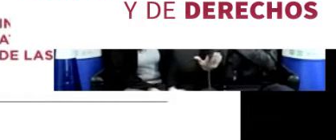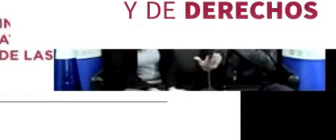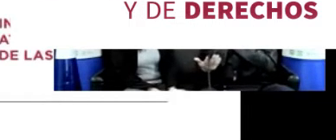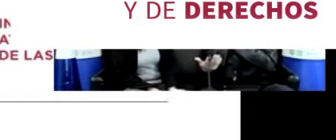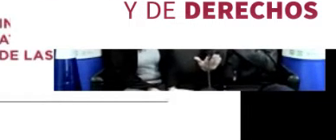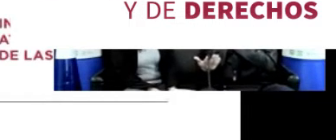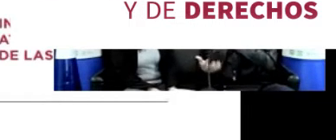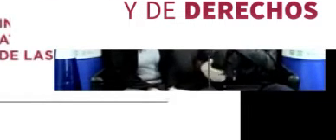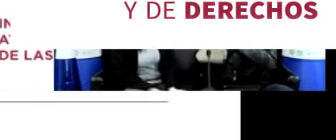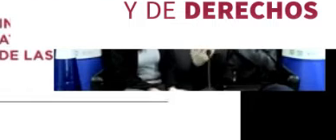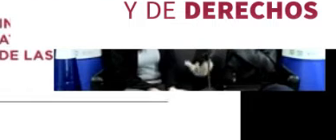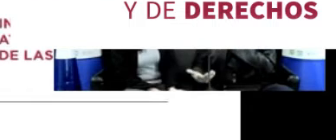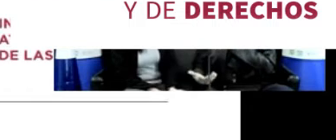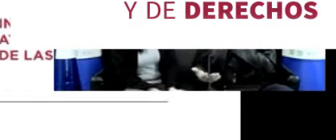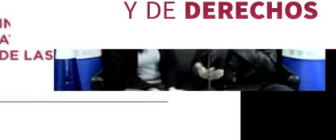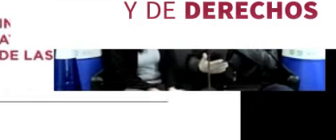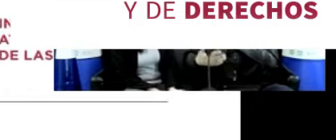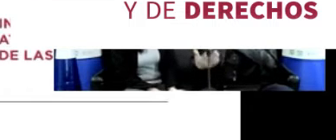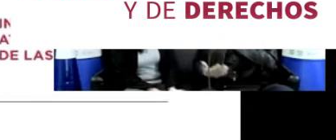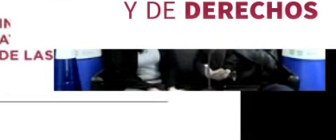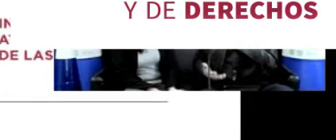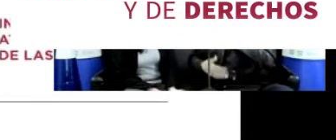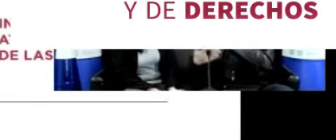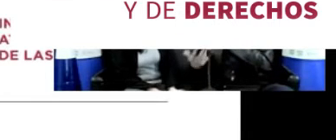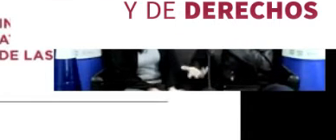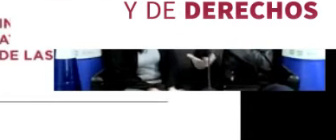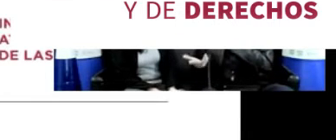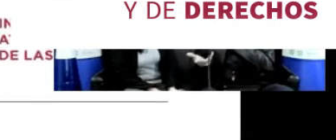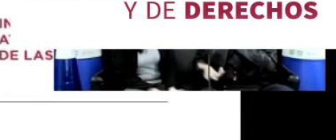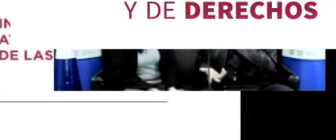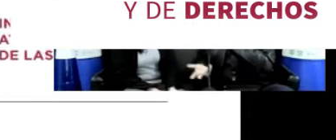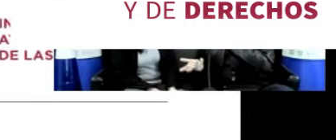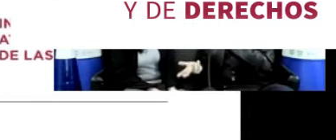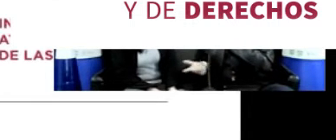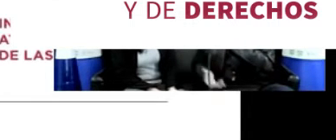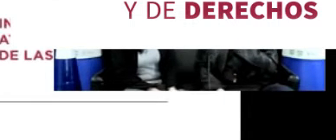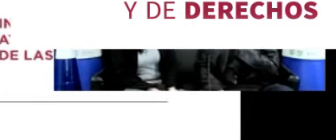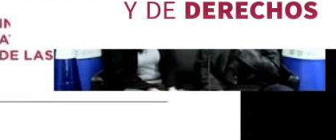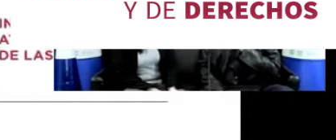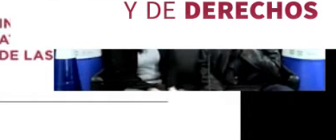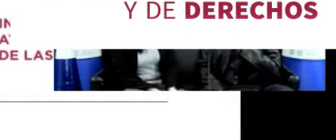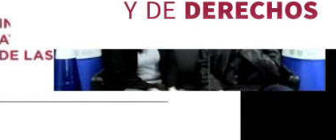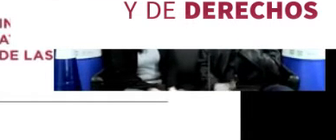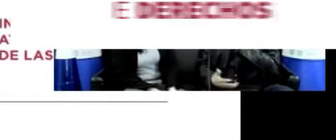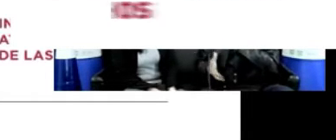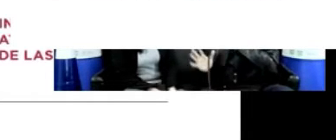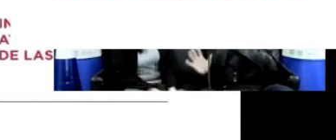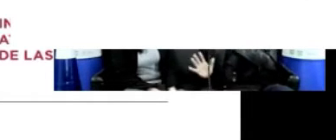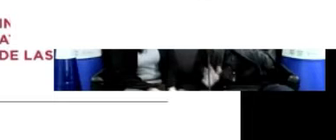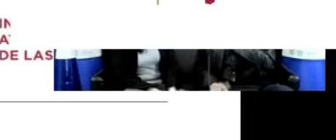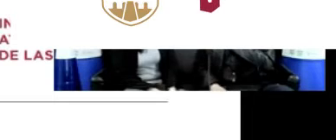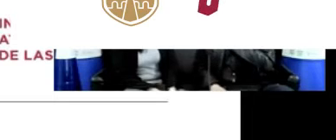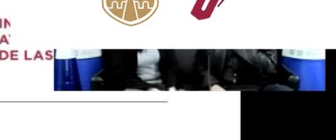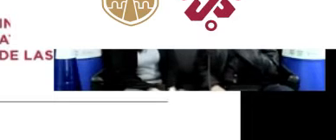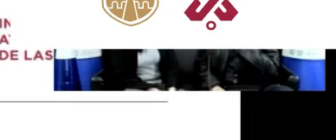amenazante. Oye, te puedo aplicar un cuestionario para que conozcas tus hábitos y poder determinar el